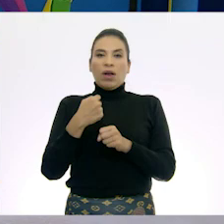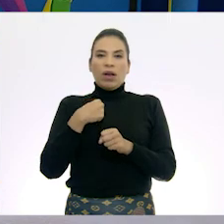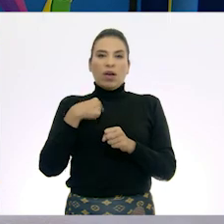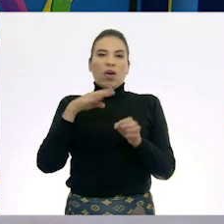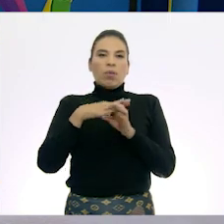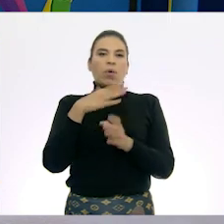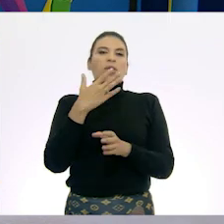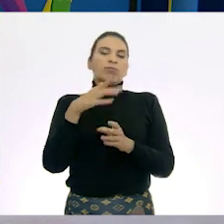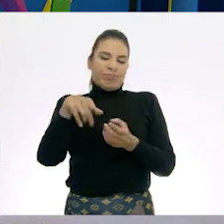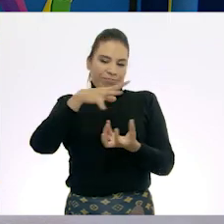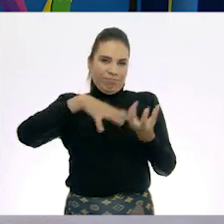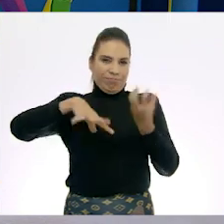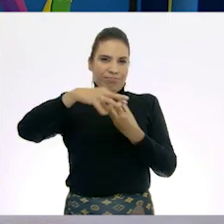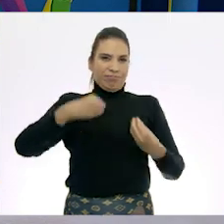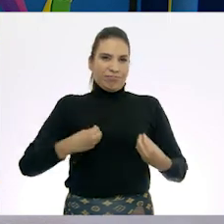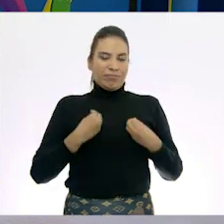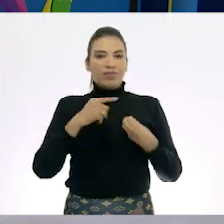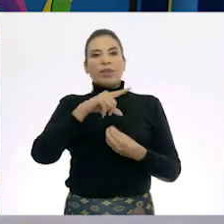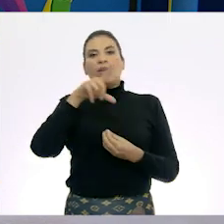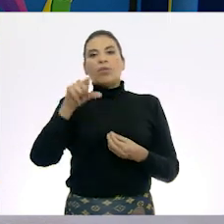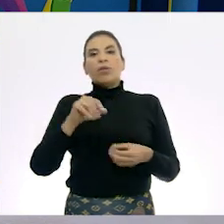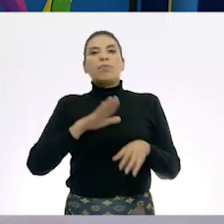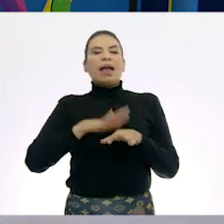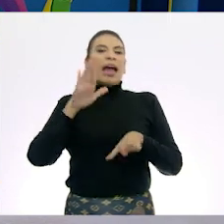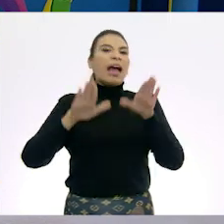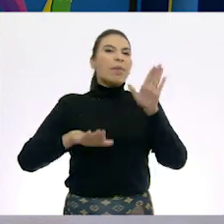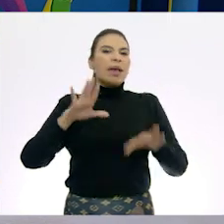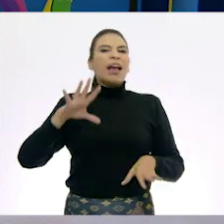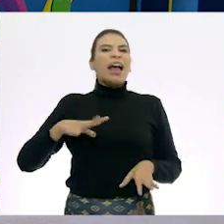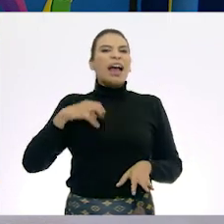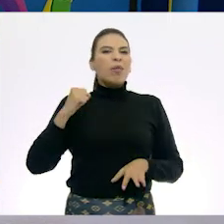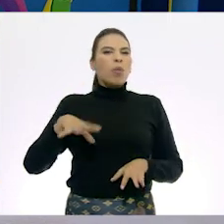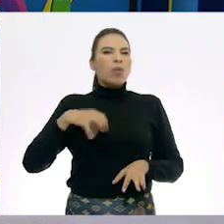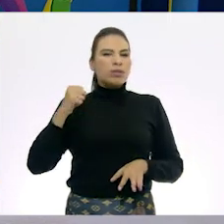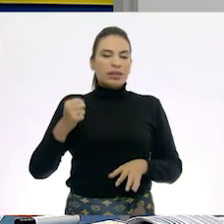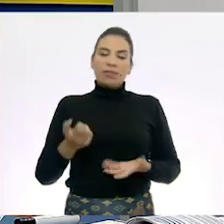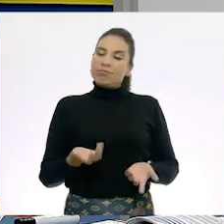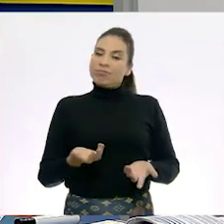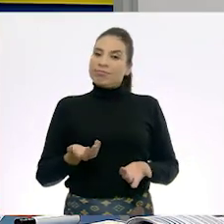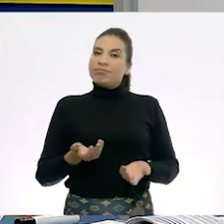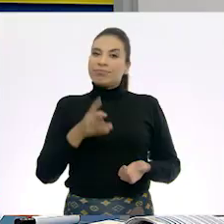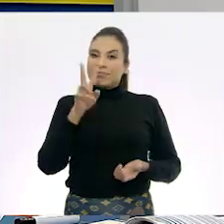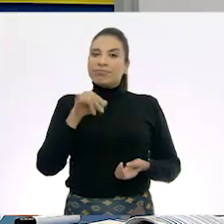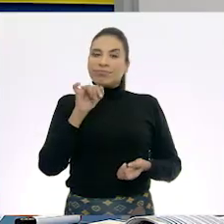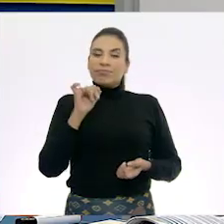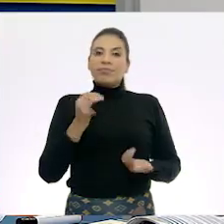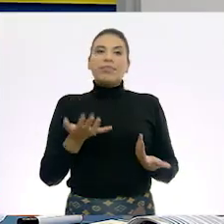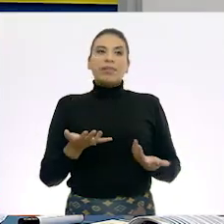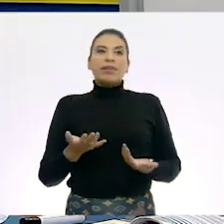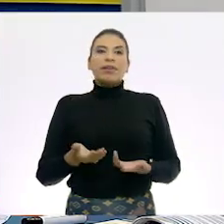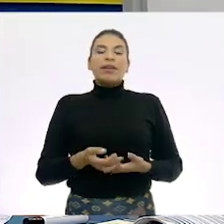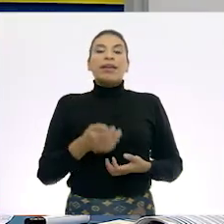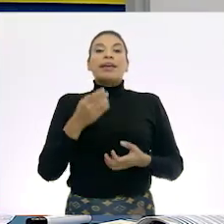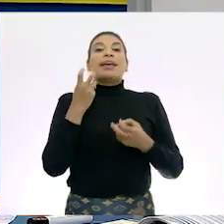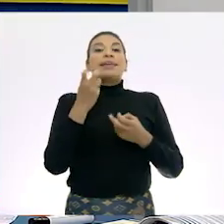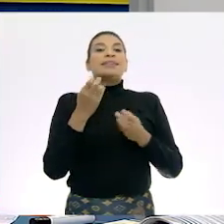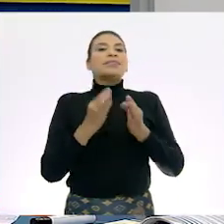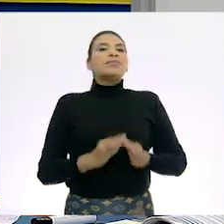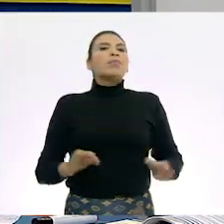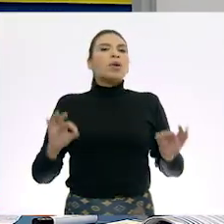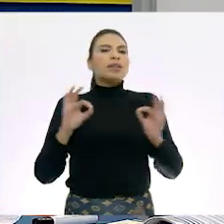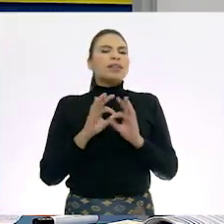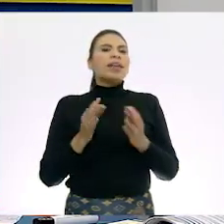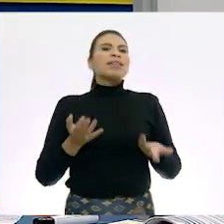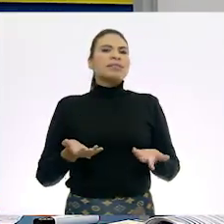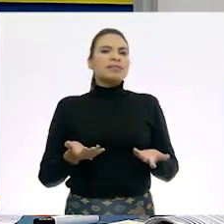ecosistema, alrededor de nosotros, y luego de los que más abusamos. Sí, sí, y sobre todo, pues, esta importancia que si